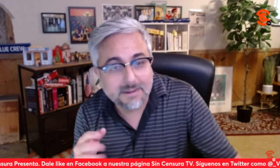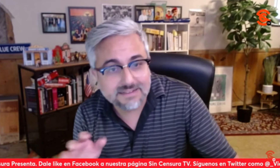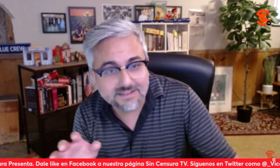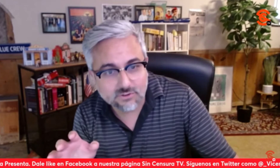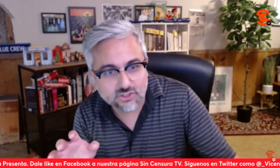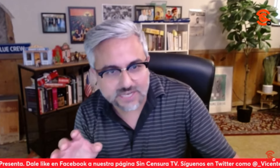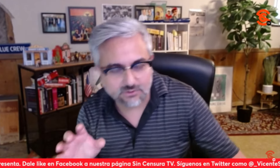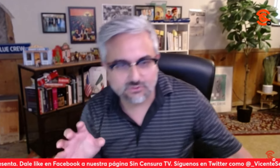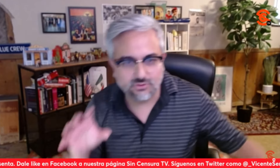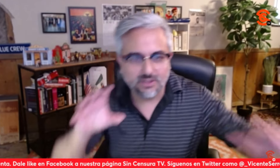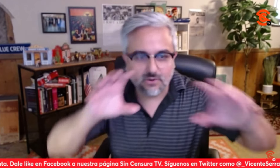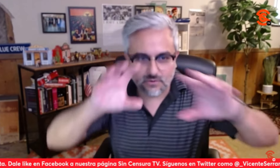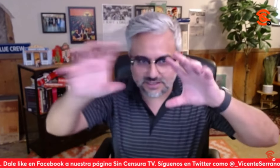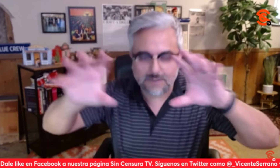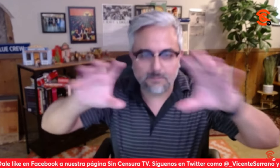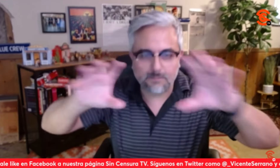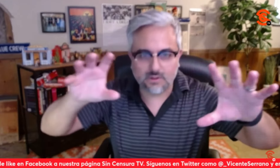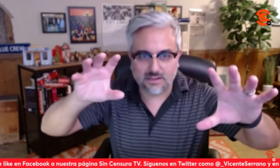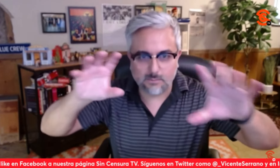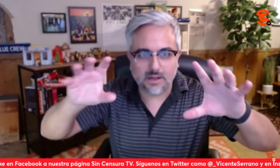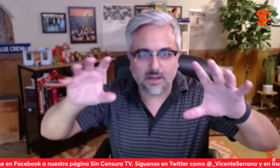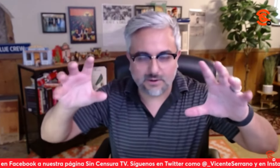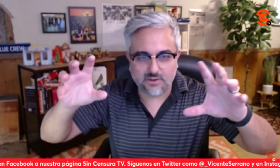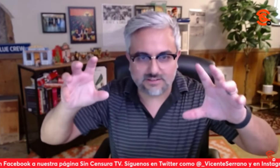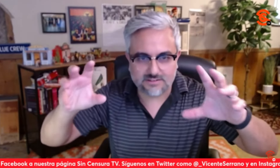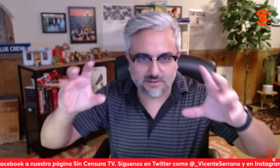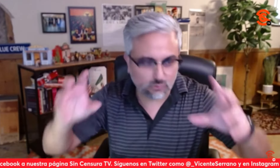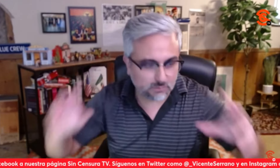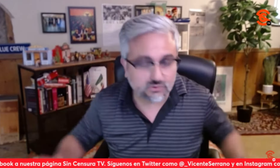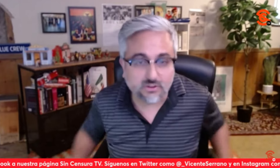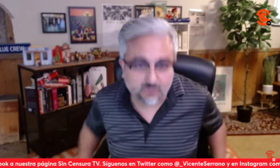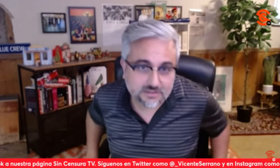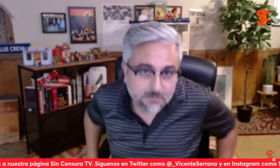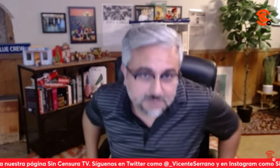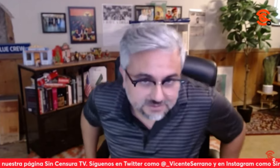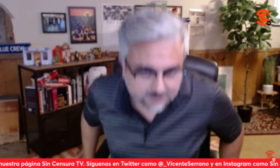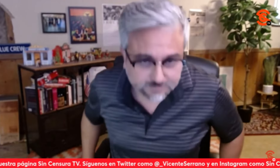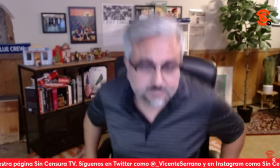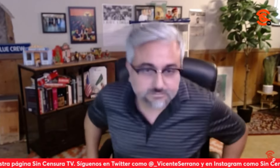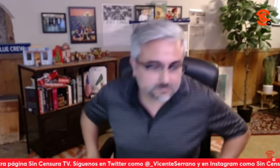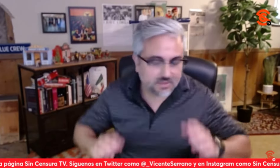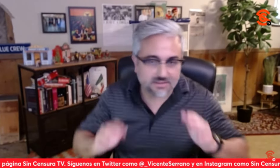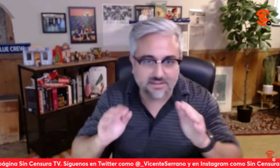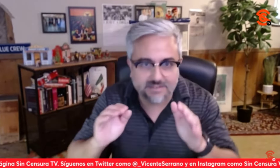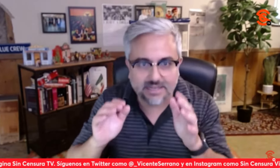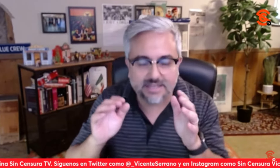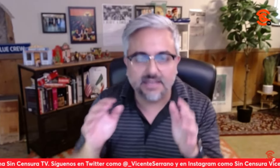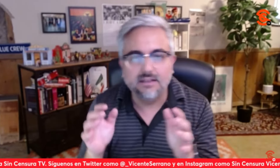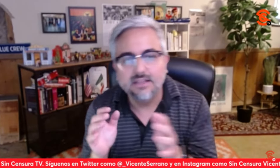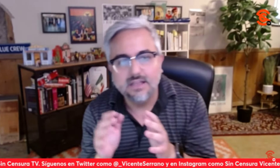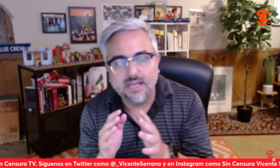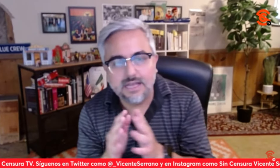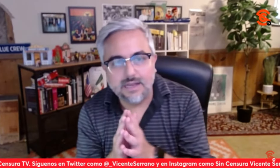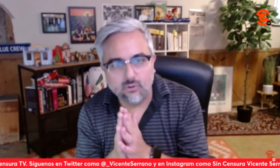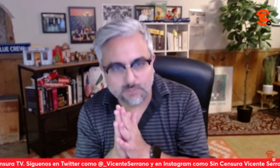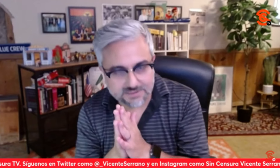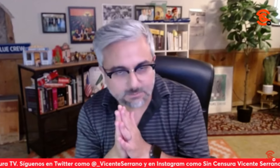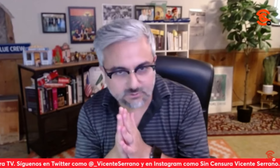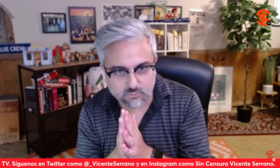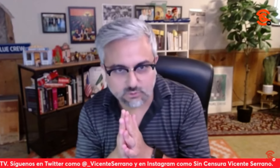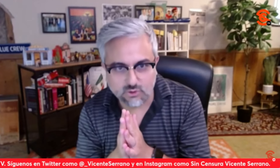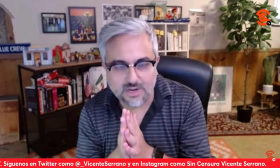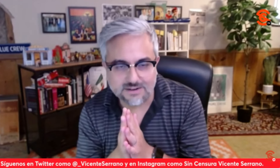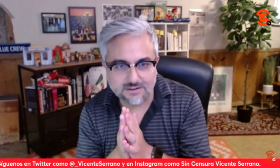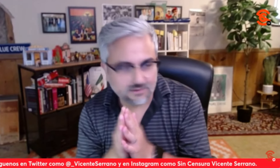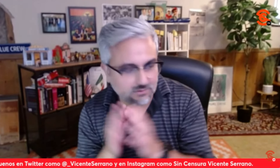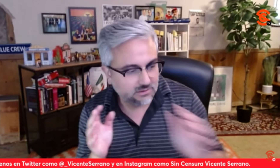¿cómo amanecieron, chairos? Con el cambio, el tipo cambiario que existe en estos momentos, que efectivamente se acerca ya a los 20 pesos